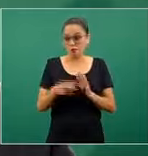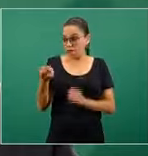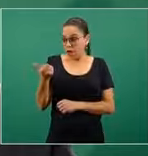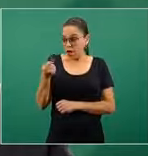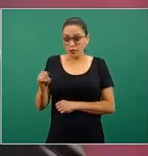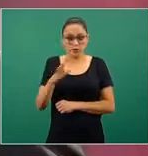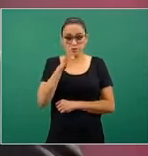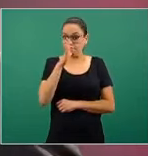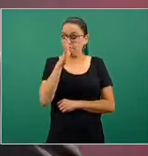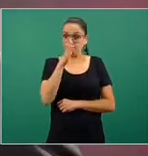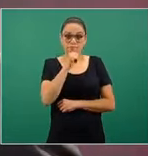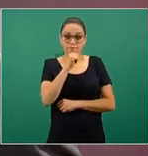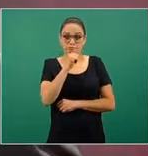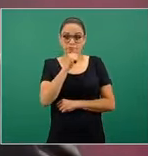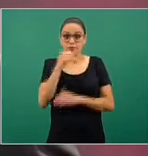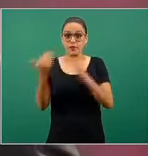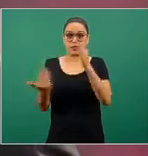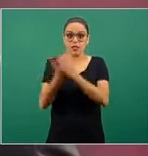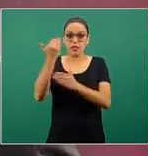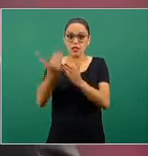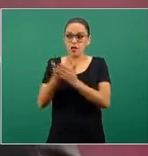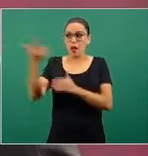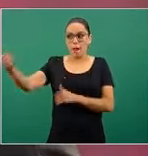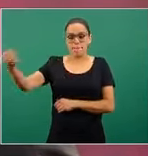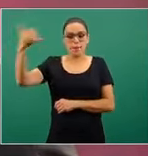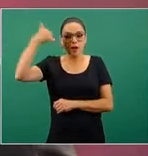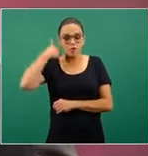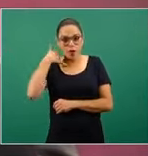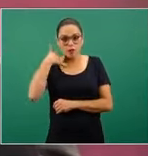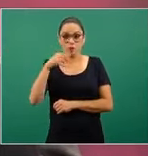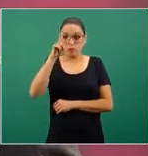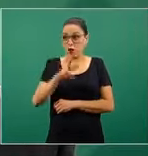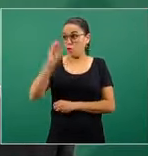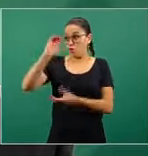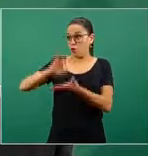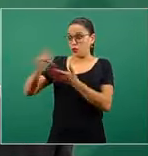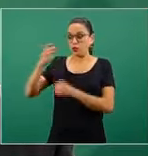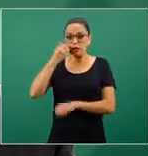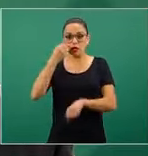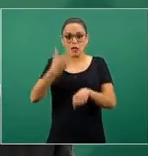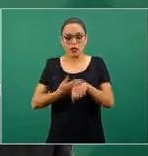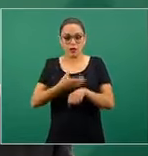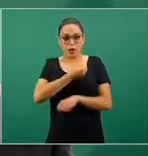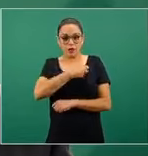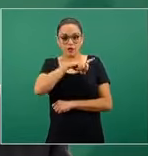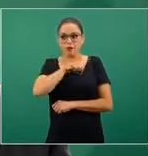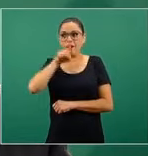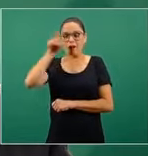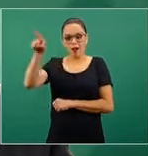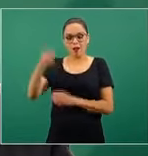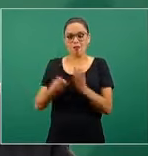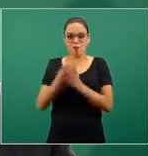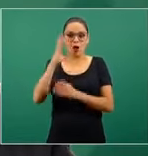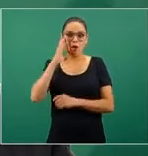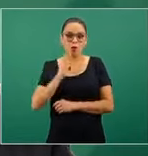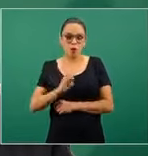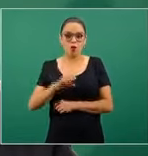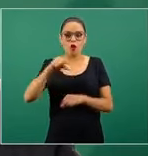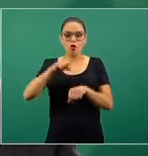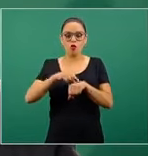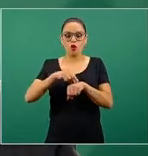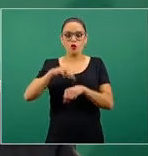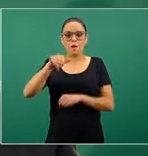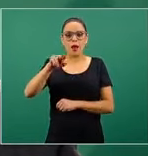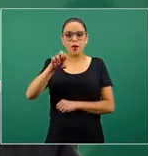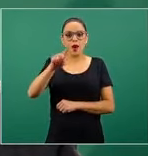En la mañana me llamó, y se lo agradezco públicamente, al secretario de Salud de Nuevo León, el doctor Manuel de la O, y me